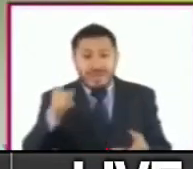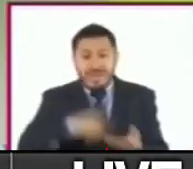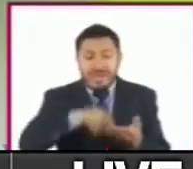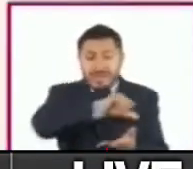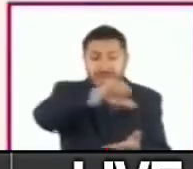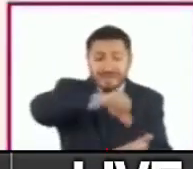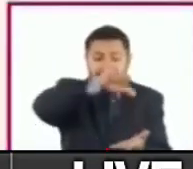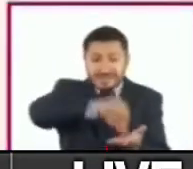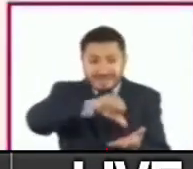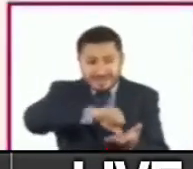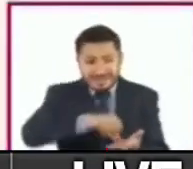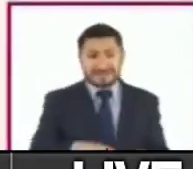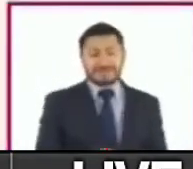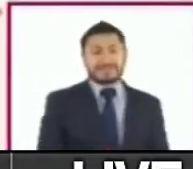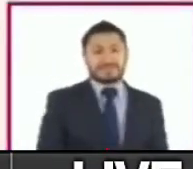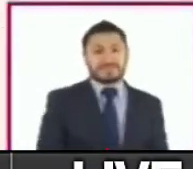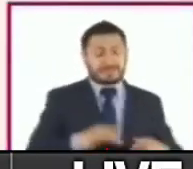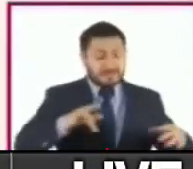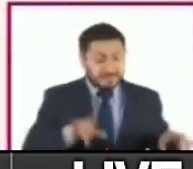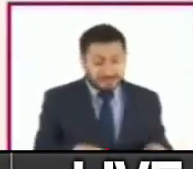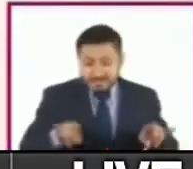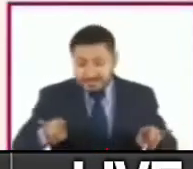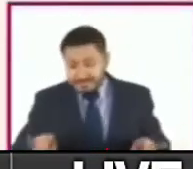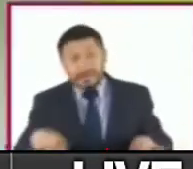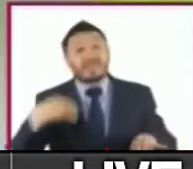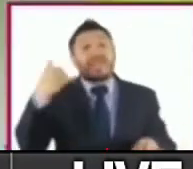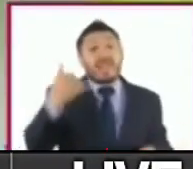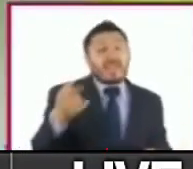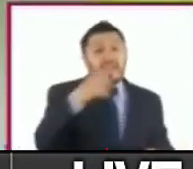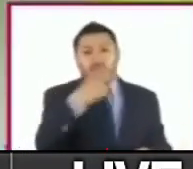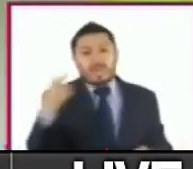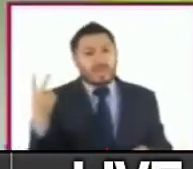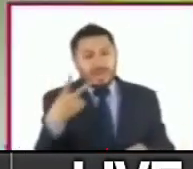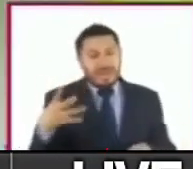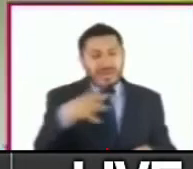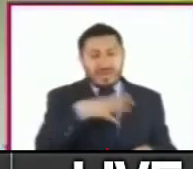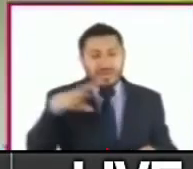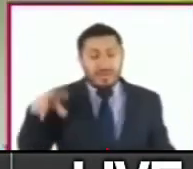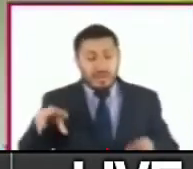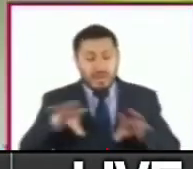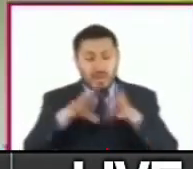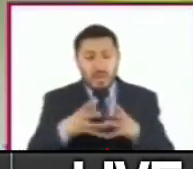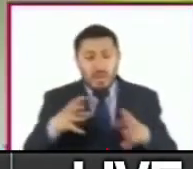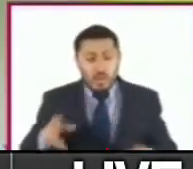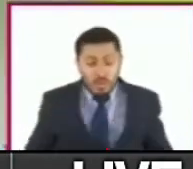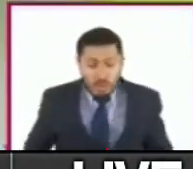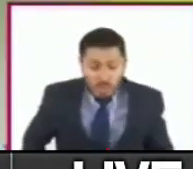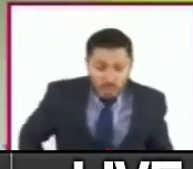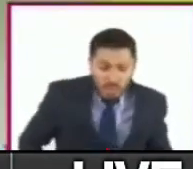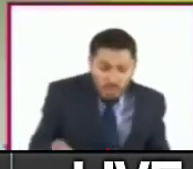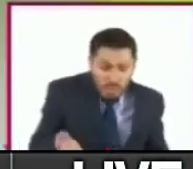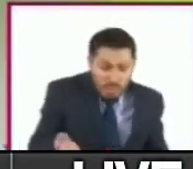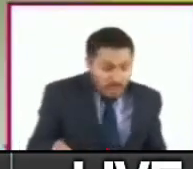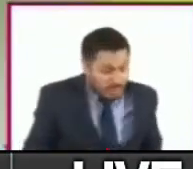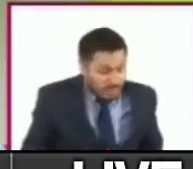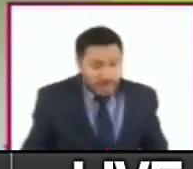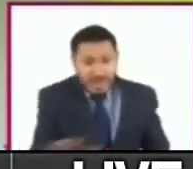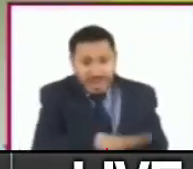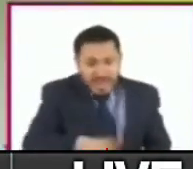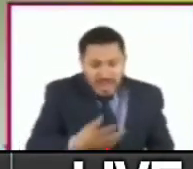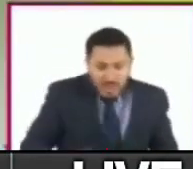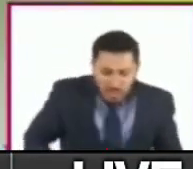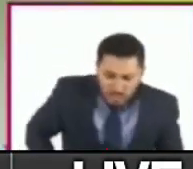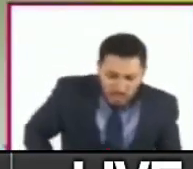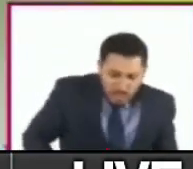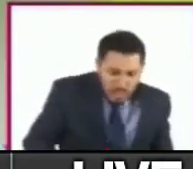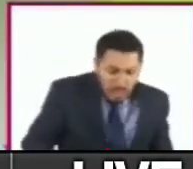las casillas de colores y Carmina y Enrique tendrán que lanzar sus pelotas rodándolas por el piso, tratando de que